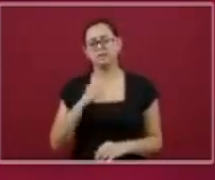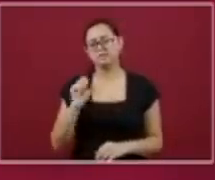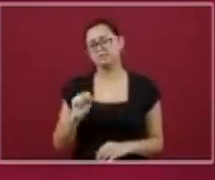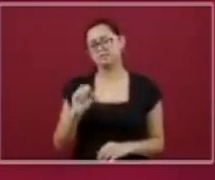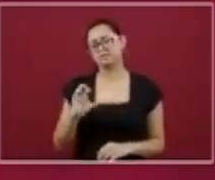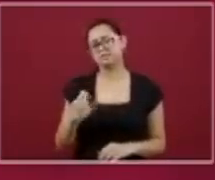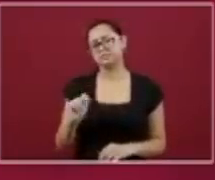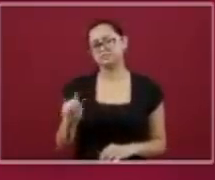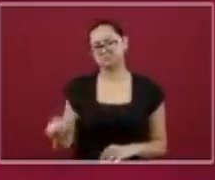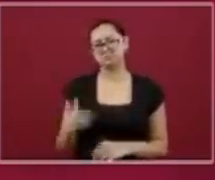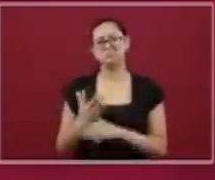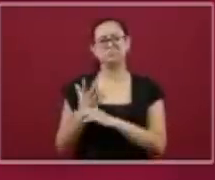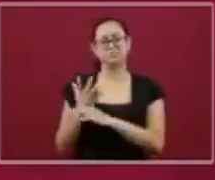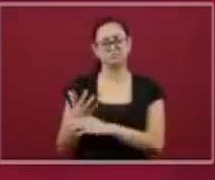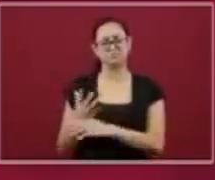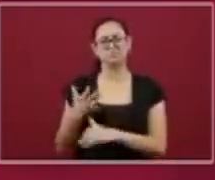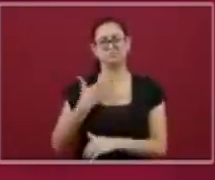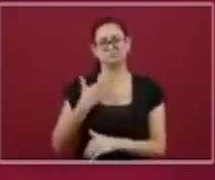Comunicaciones,